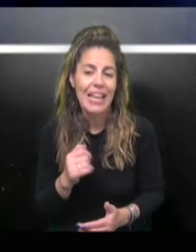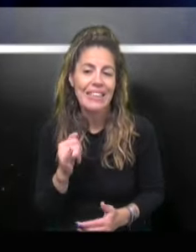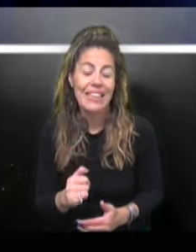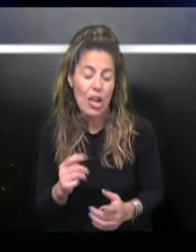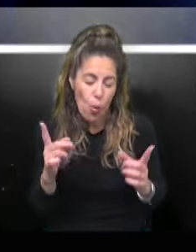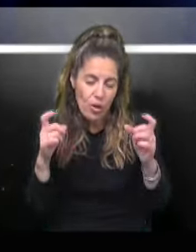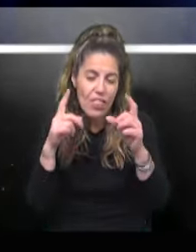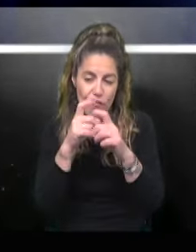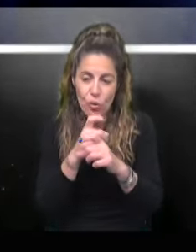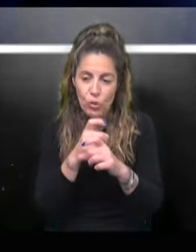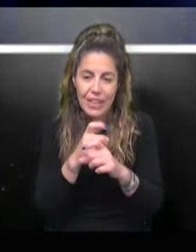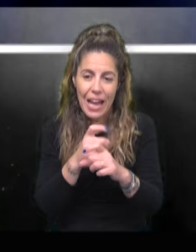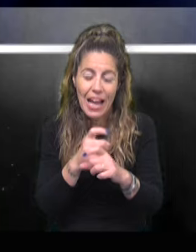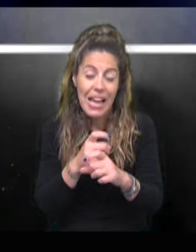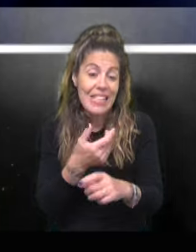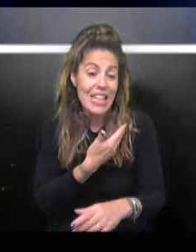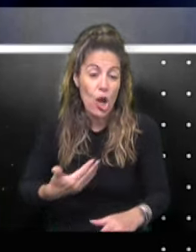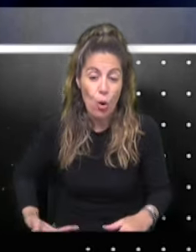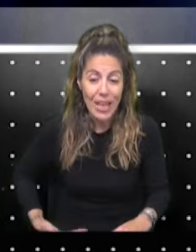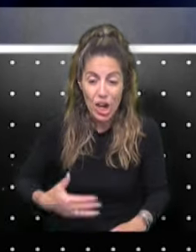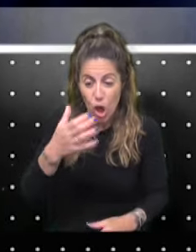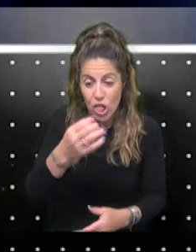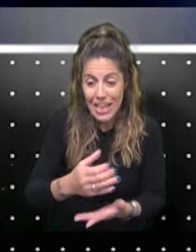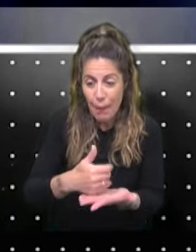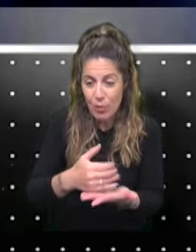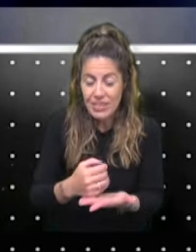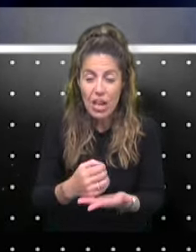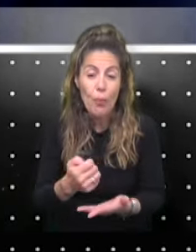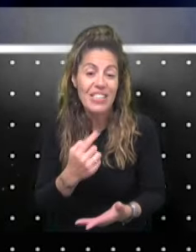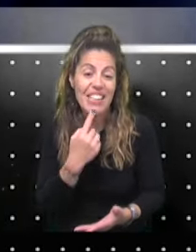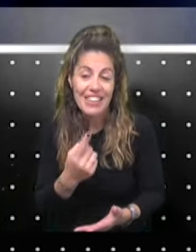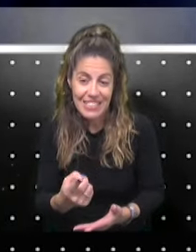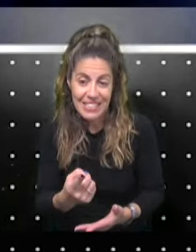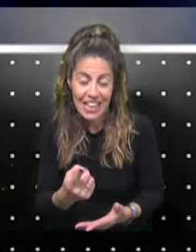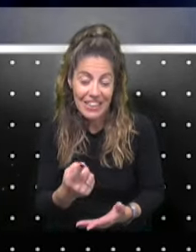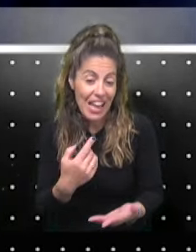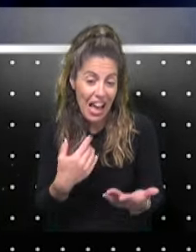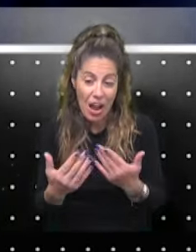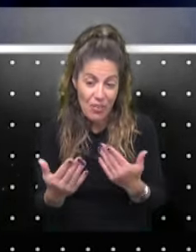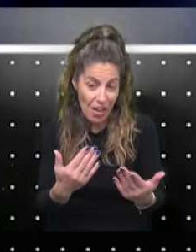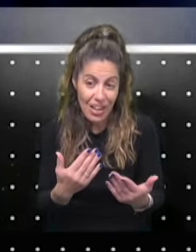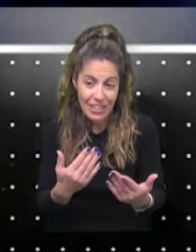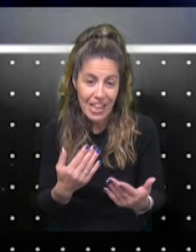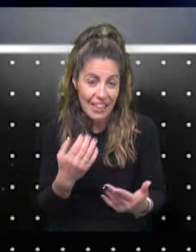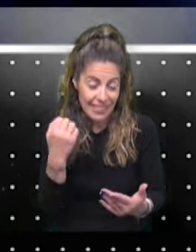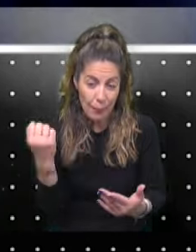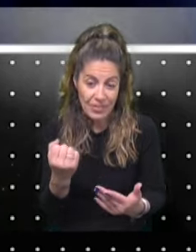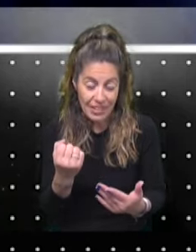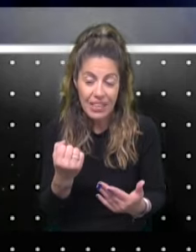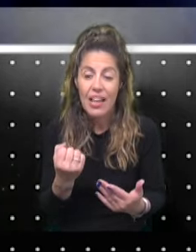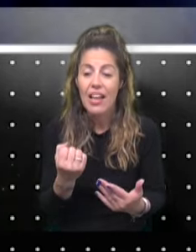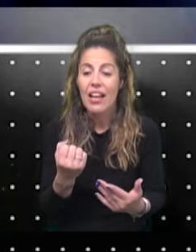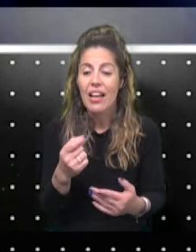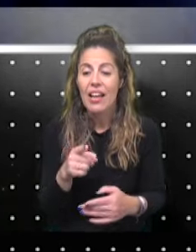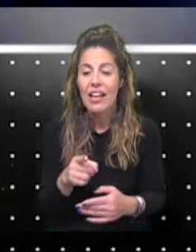complejidad ser el gobierno de la provincia como recién señalaba este Recién con tanta importancia en términos relativos